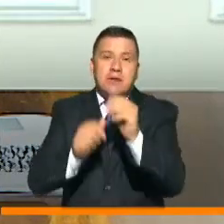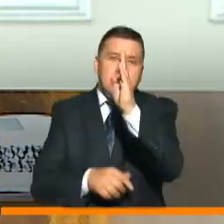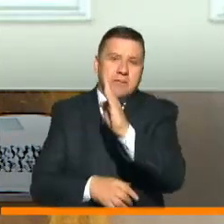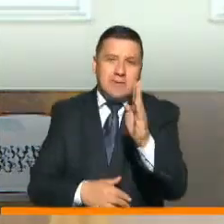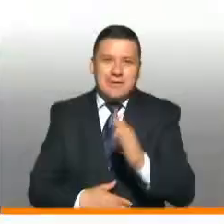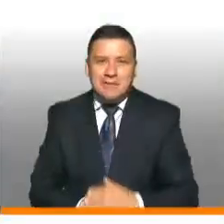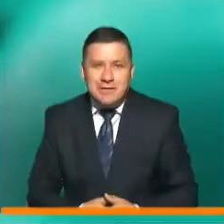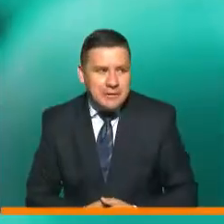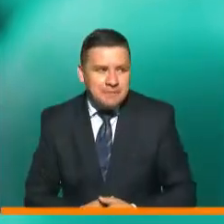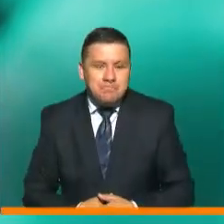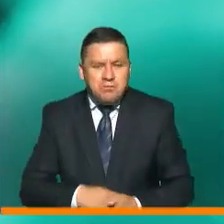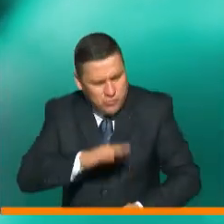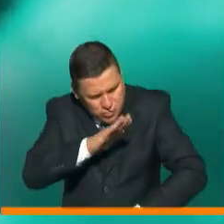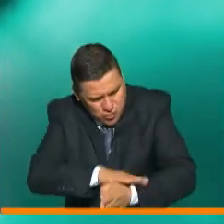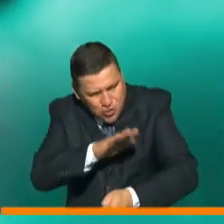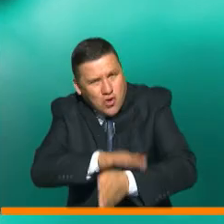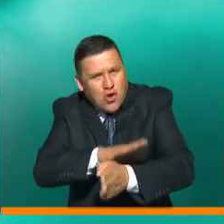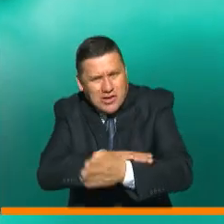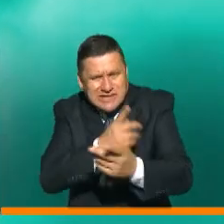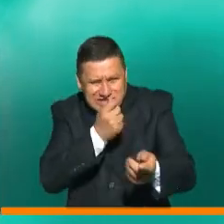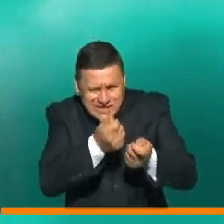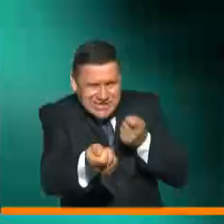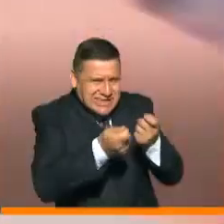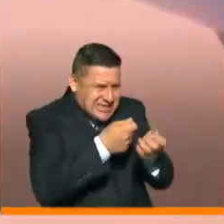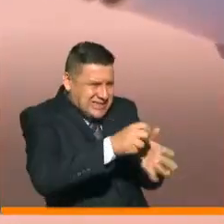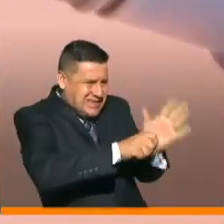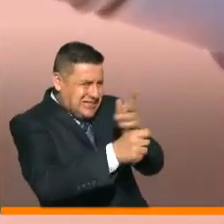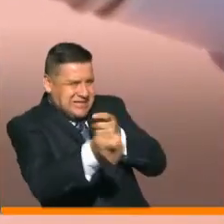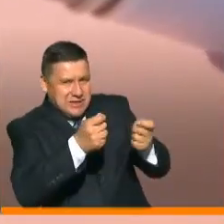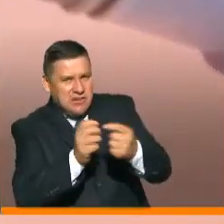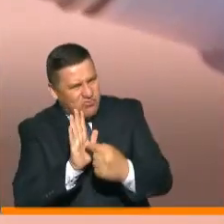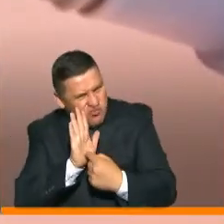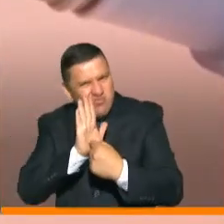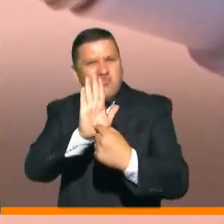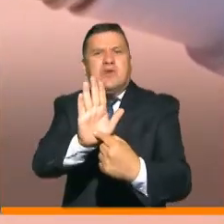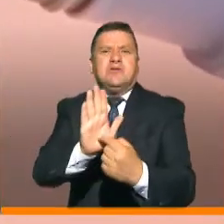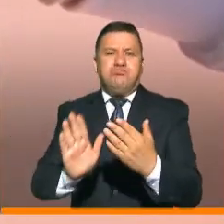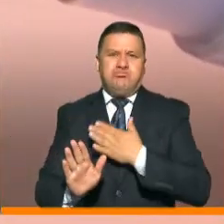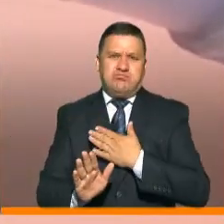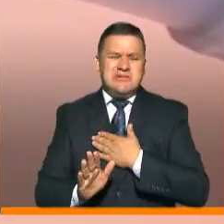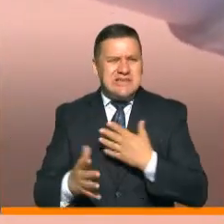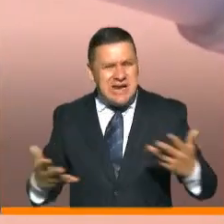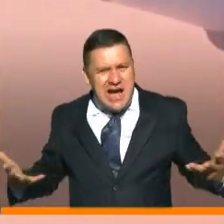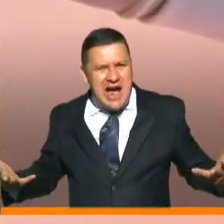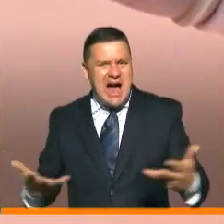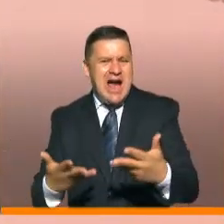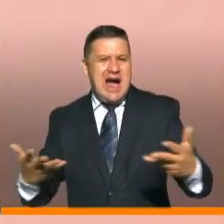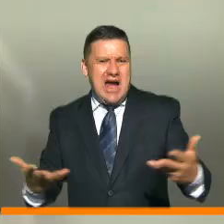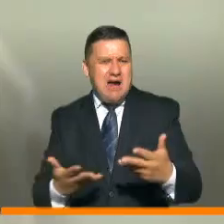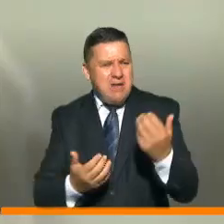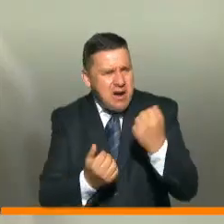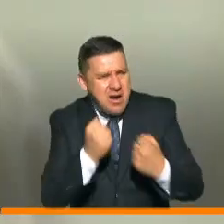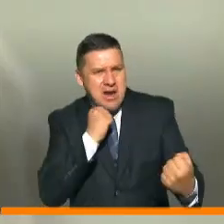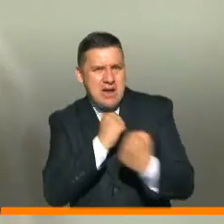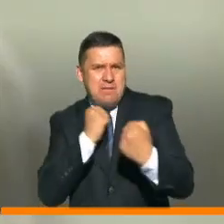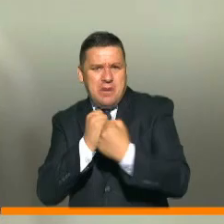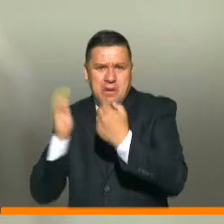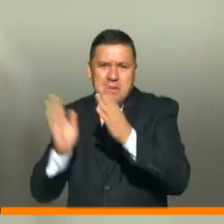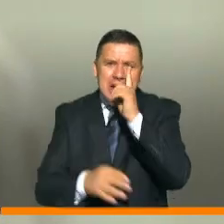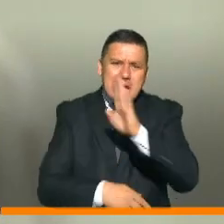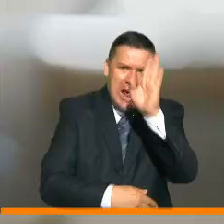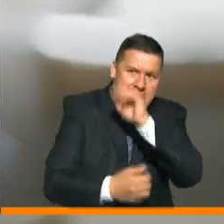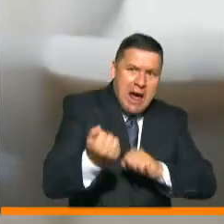bendiga. Sigamos enfrentando la pandemia. Demostremos nuestra solidaridad apoyando el plan